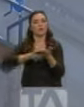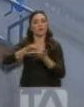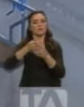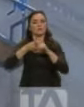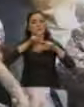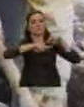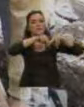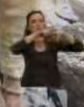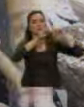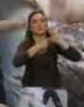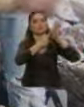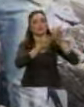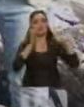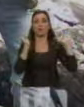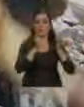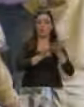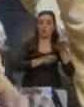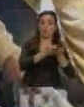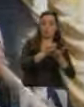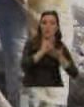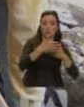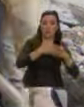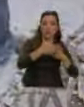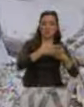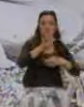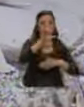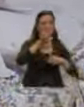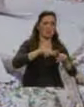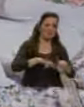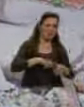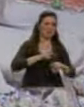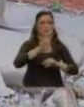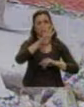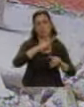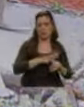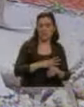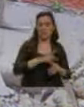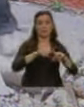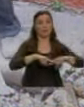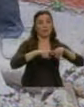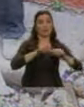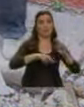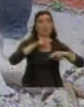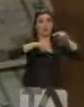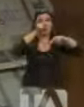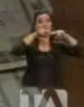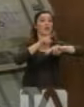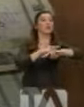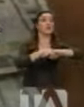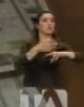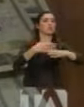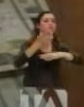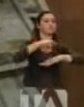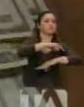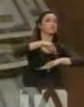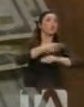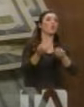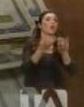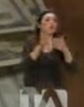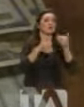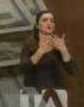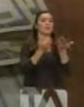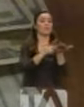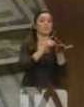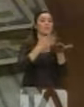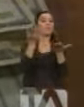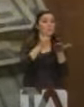de la construcción, por ejemplo, un contrato a plazo fijo por el tiempo de ejecución de la obra, cancelando proporcional de décimos,